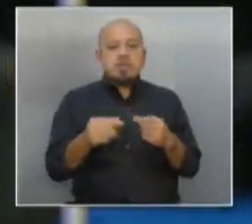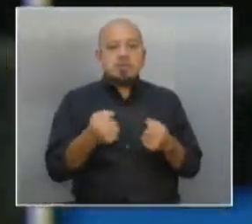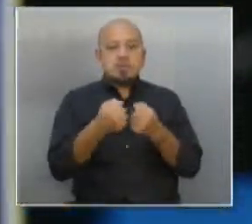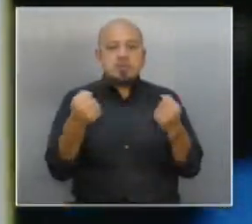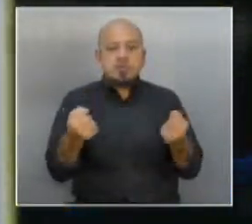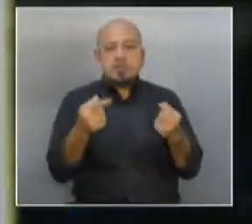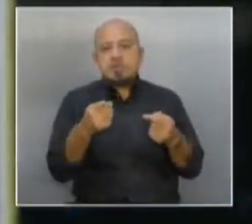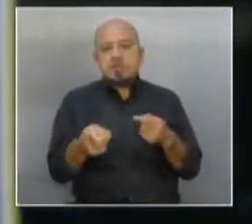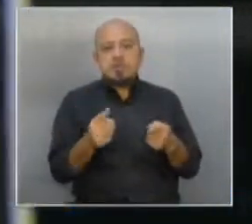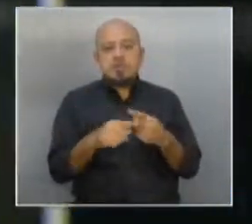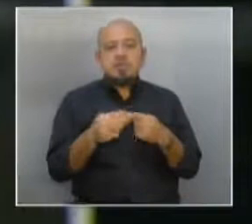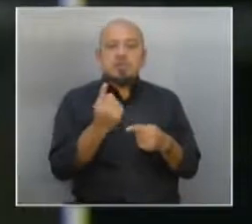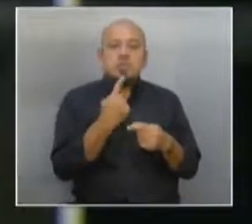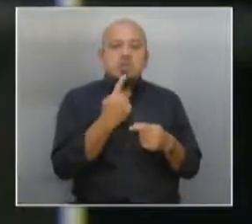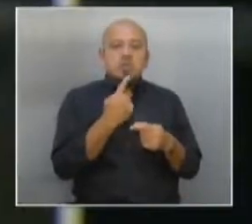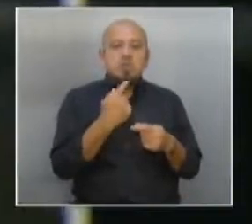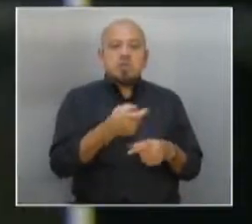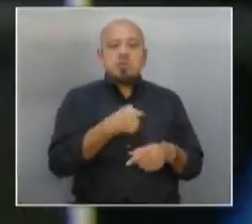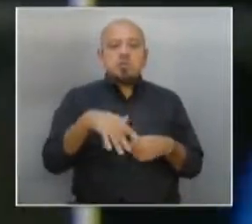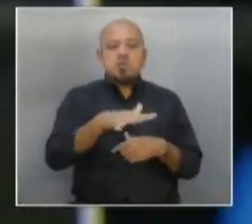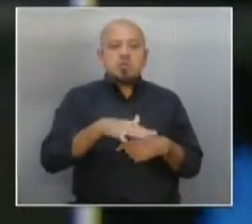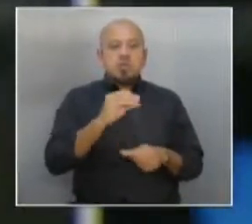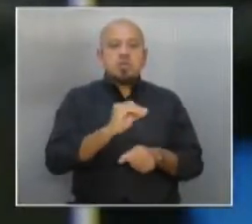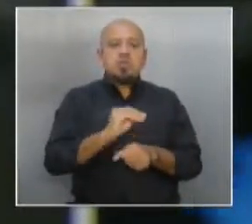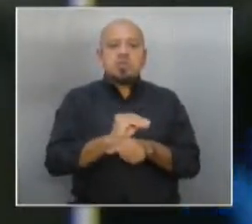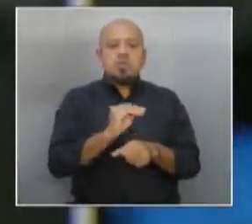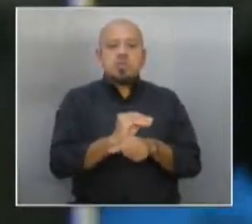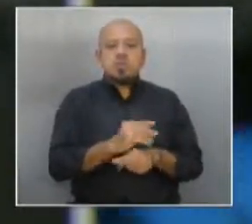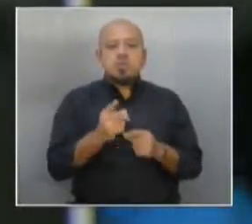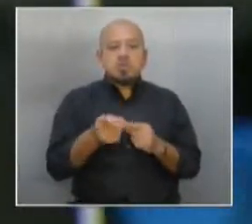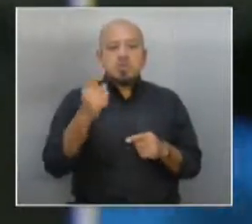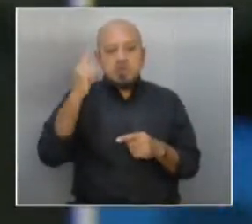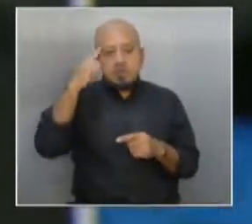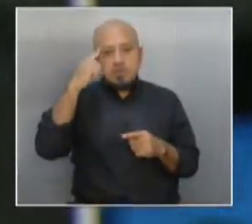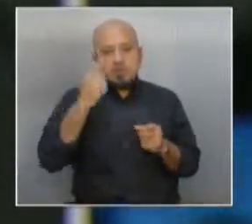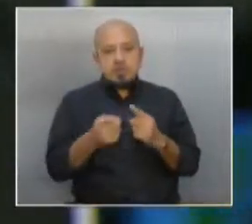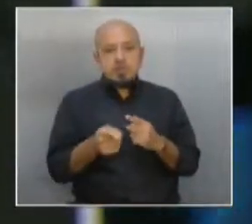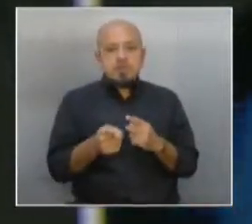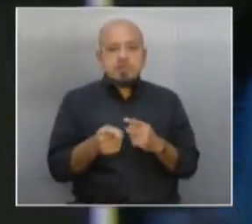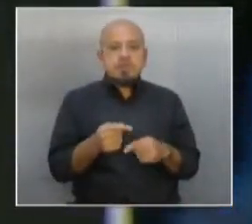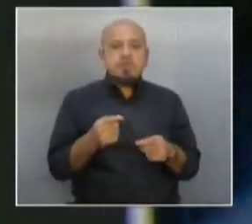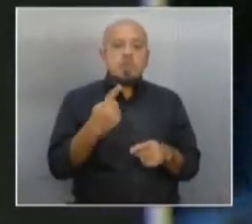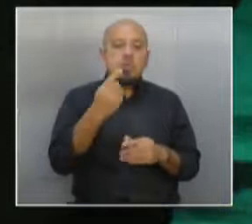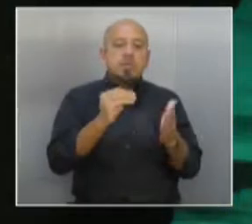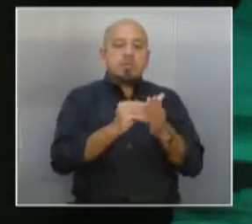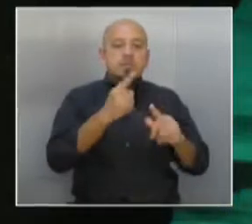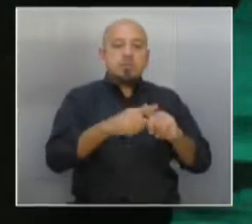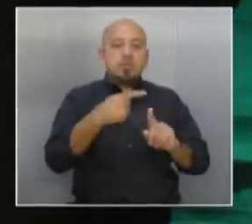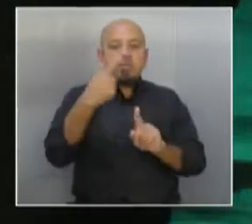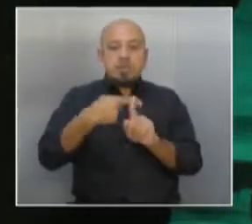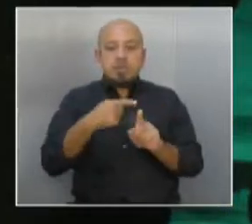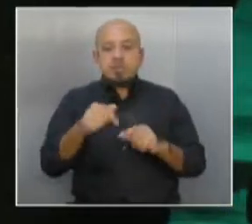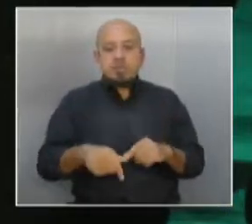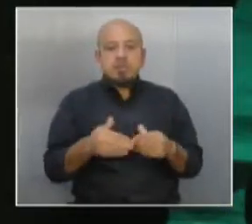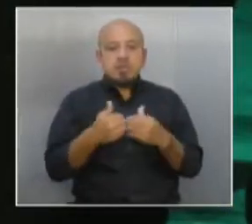un análisis político, social, cultural, de reflexión, ¿no? Sale mensualmente, este es el primer número que empieza